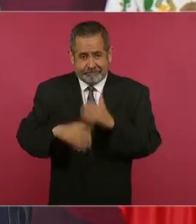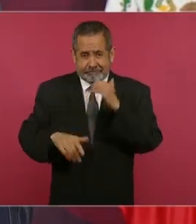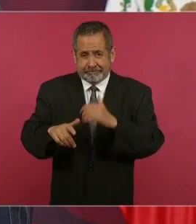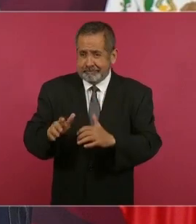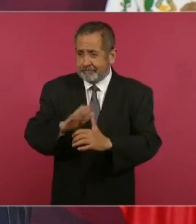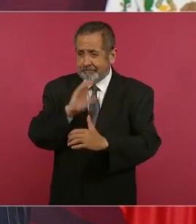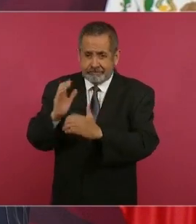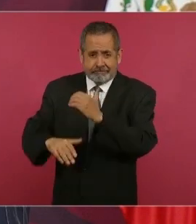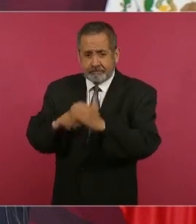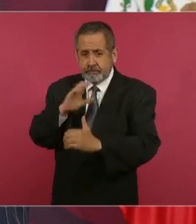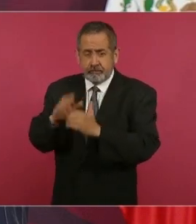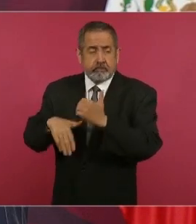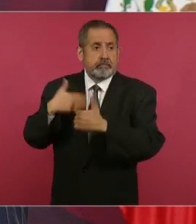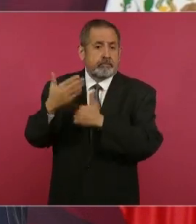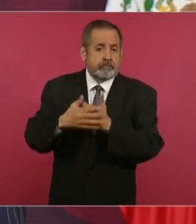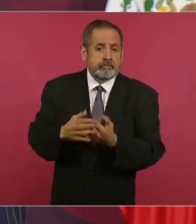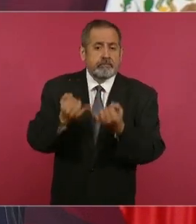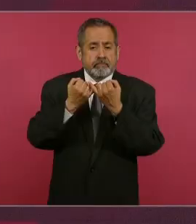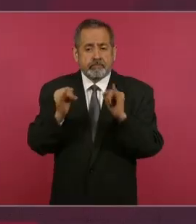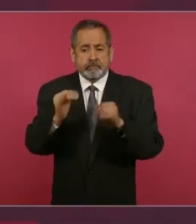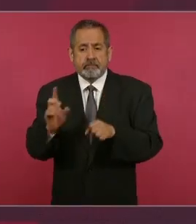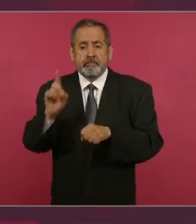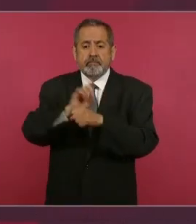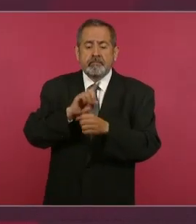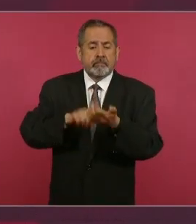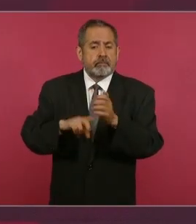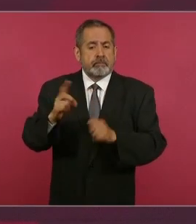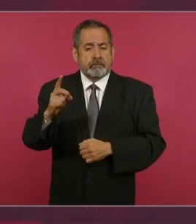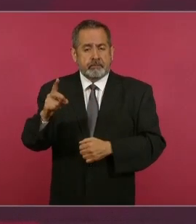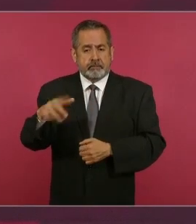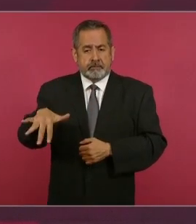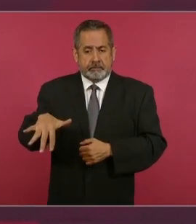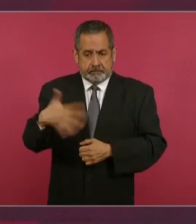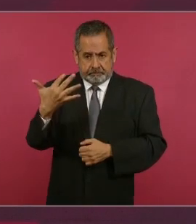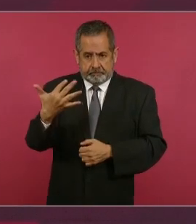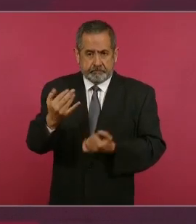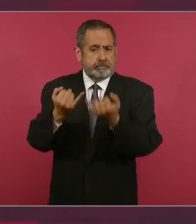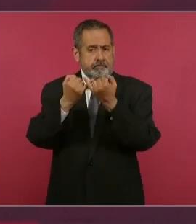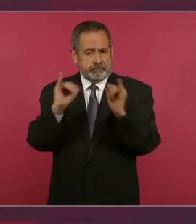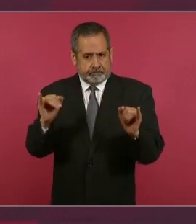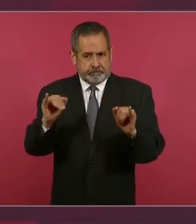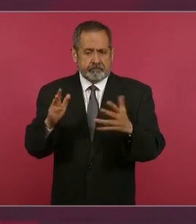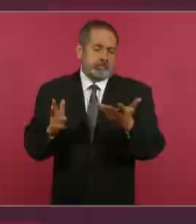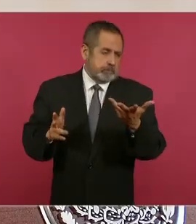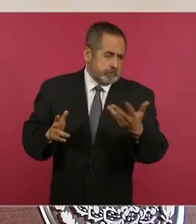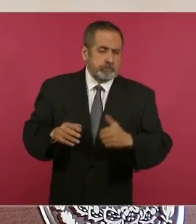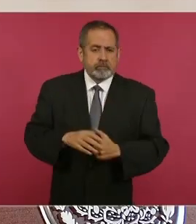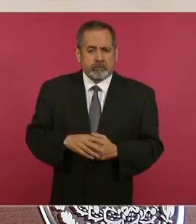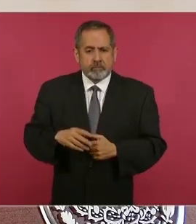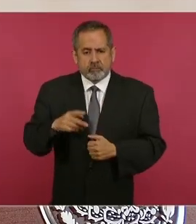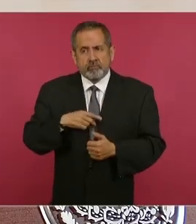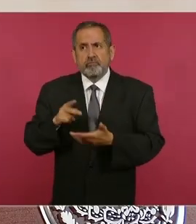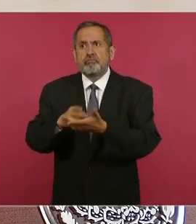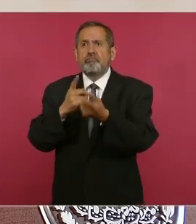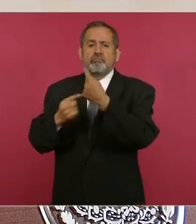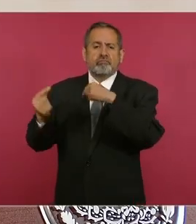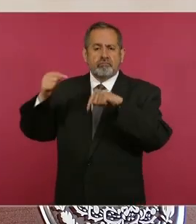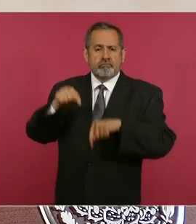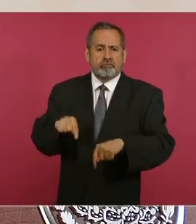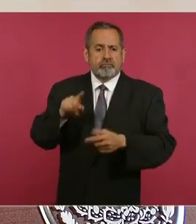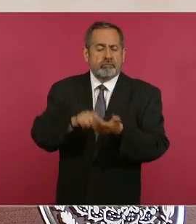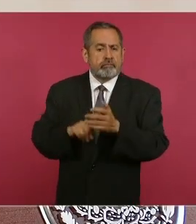por terminar para inaugurar el 15 de diciembre. Entonces, voy a regresar